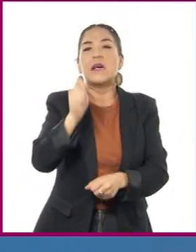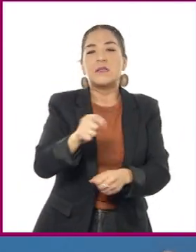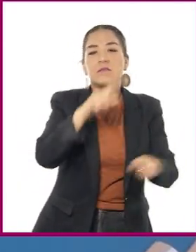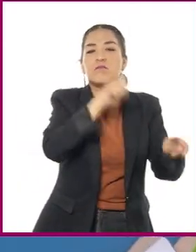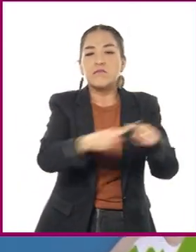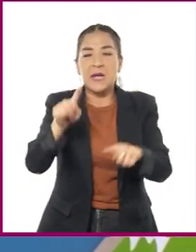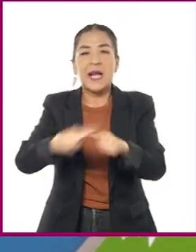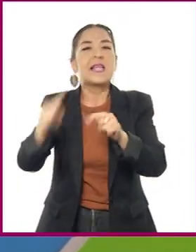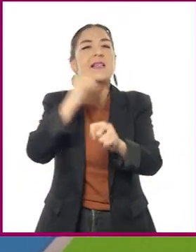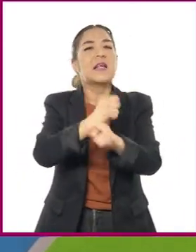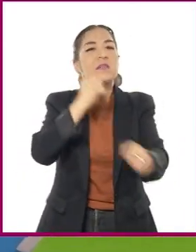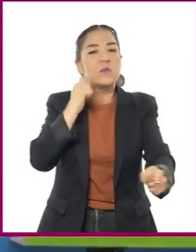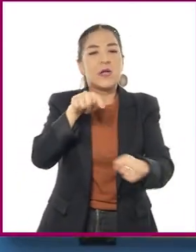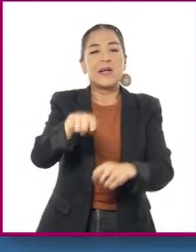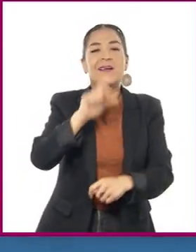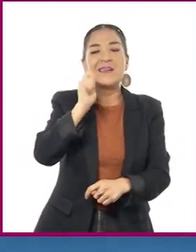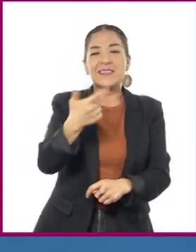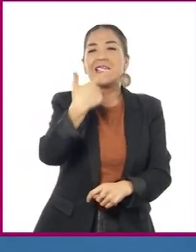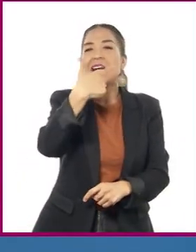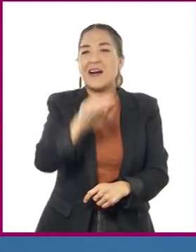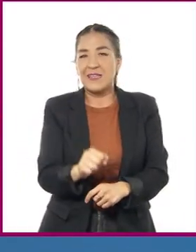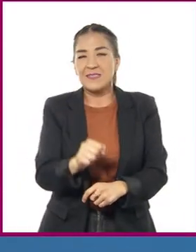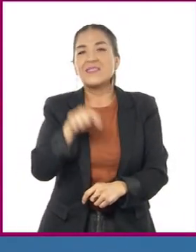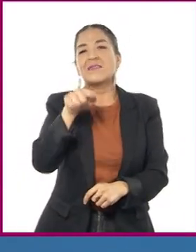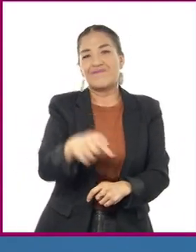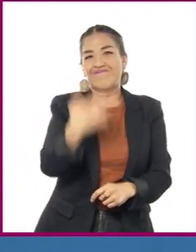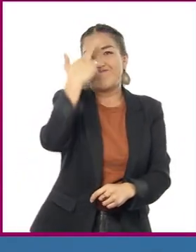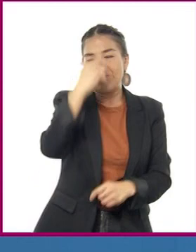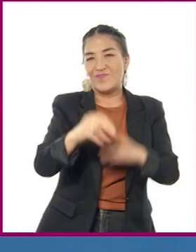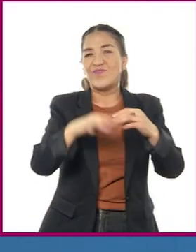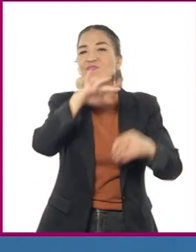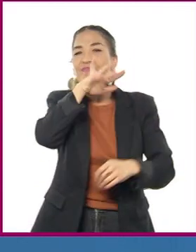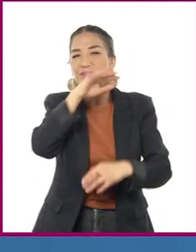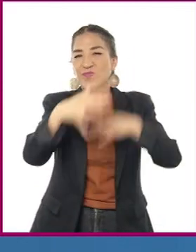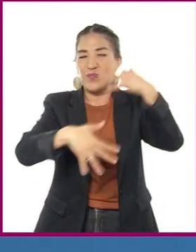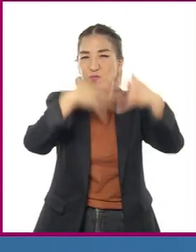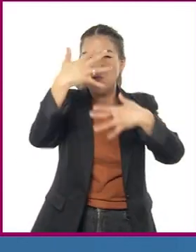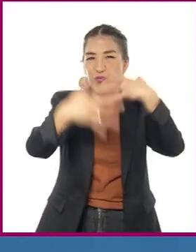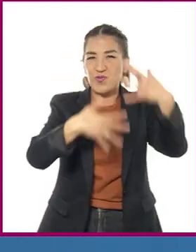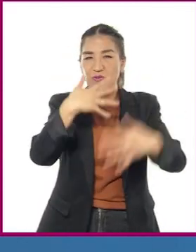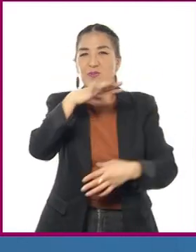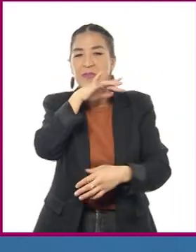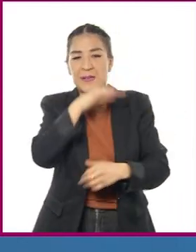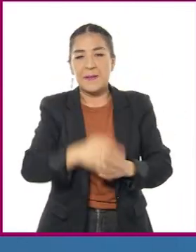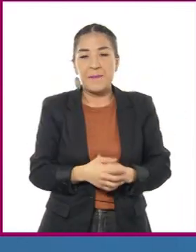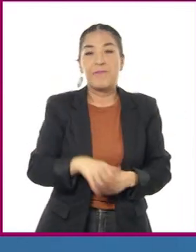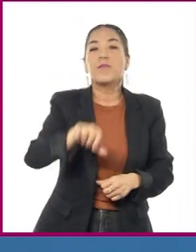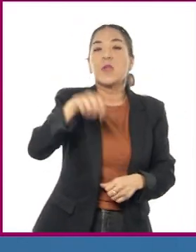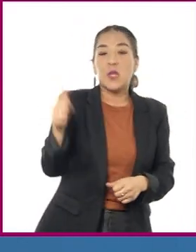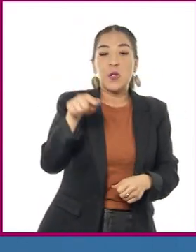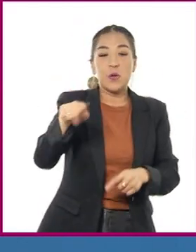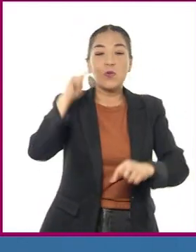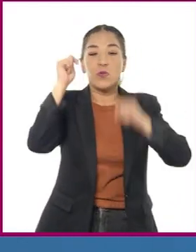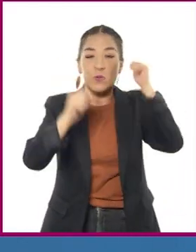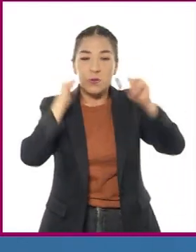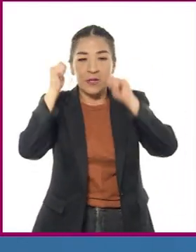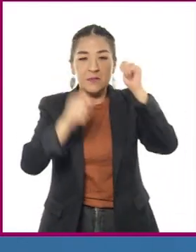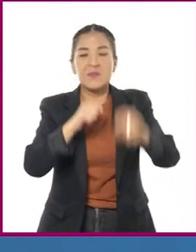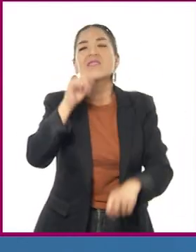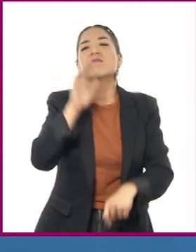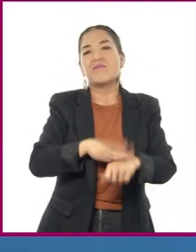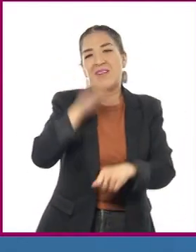de transporte generan emisiones de gases de efecto invernadero y contaminación, mientras que en el turismo se